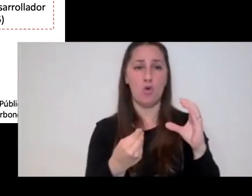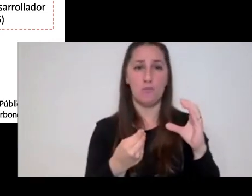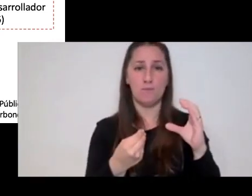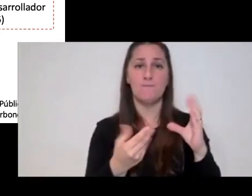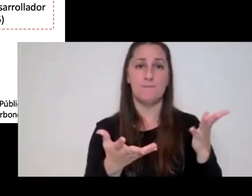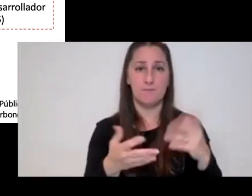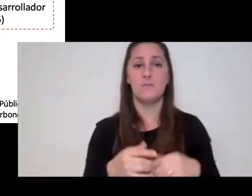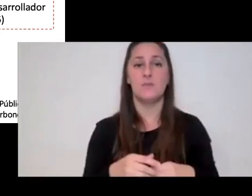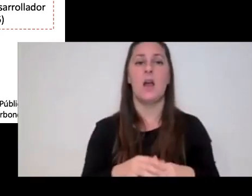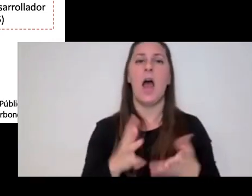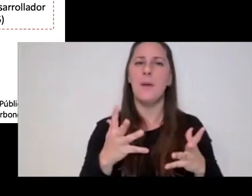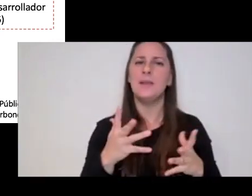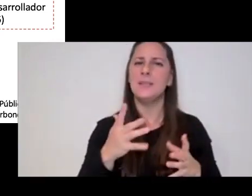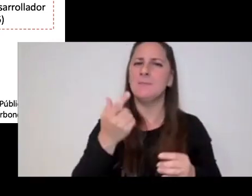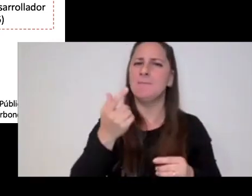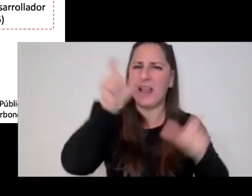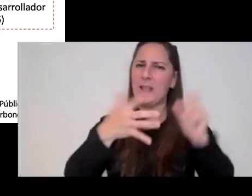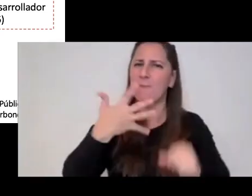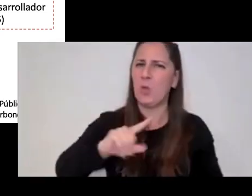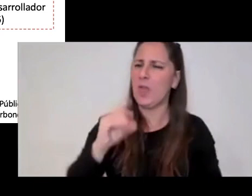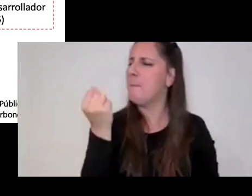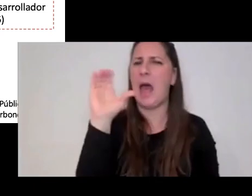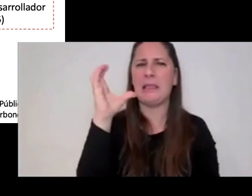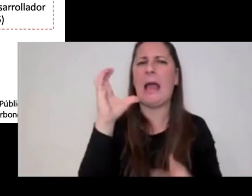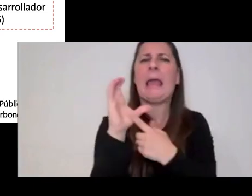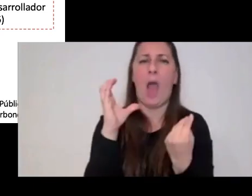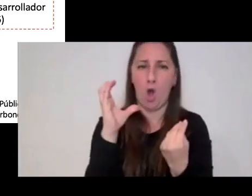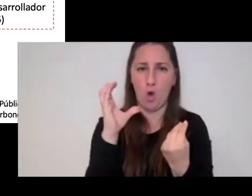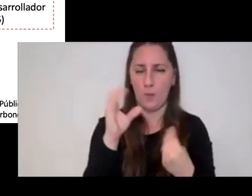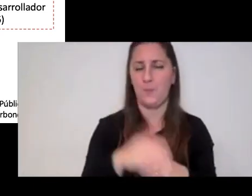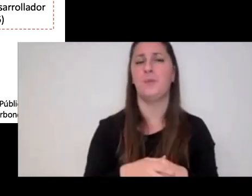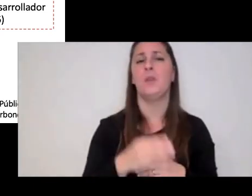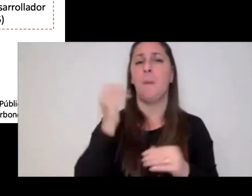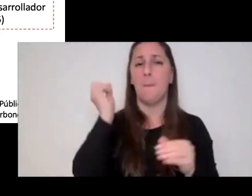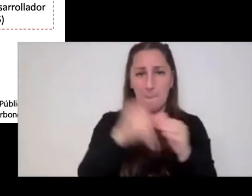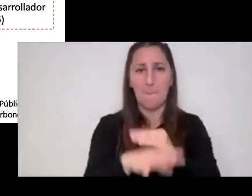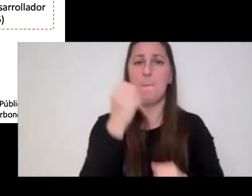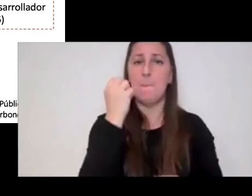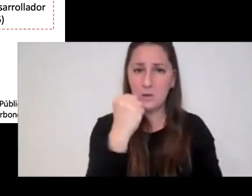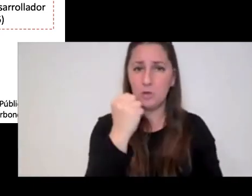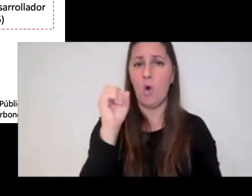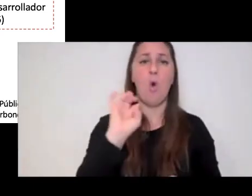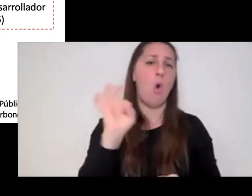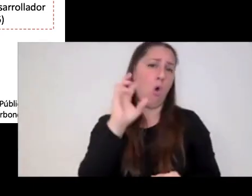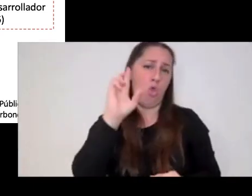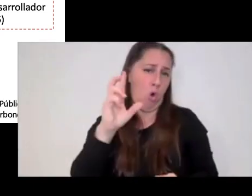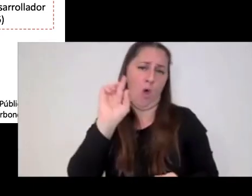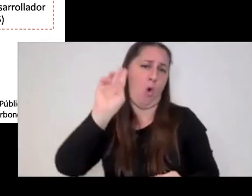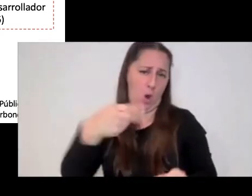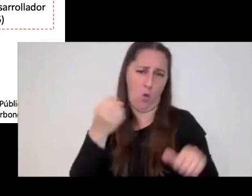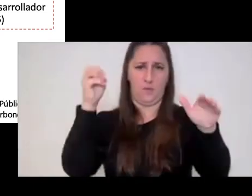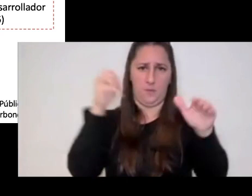se llega a entender. ¿Qué puedo hacer? Bueno, yo puedo depositar pesos o puedo depositar divisas. Si yo deposito